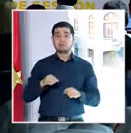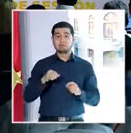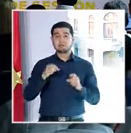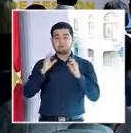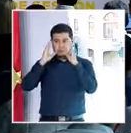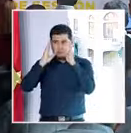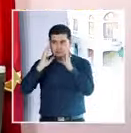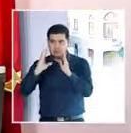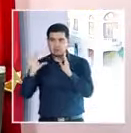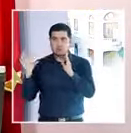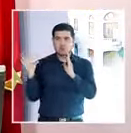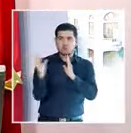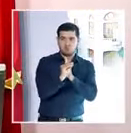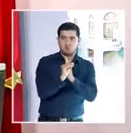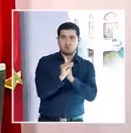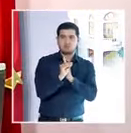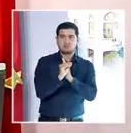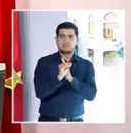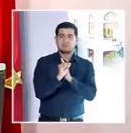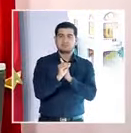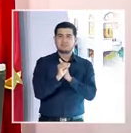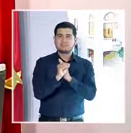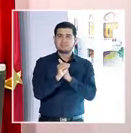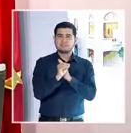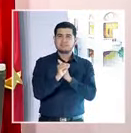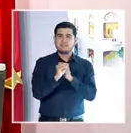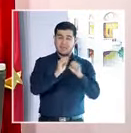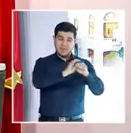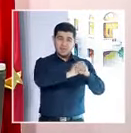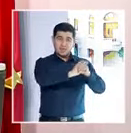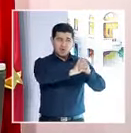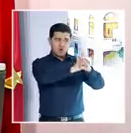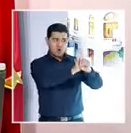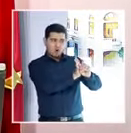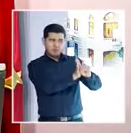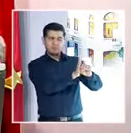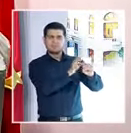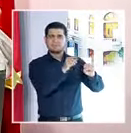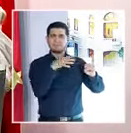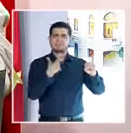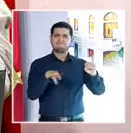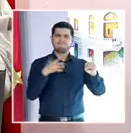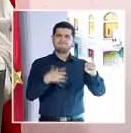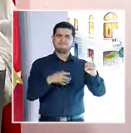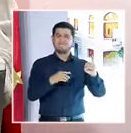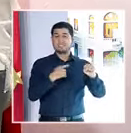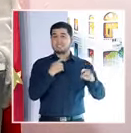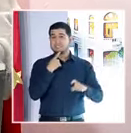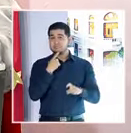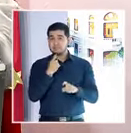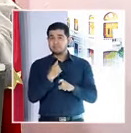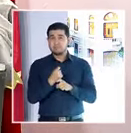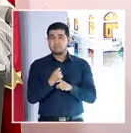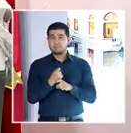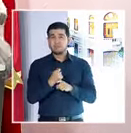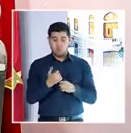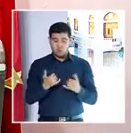nos significó la pandemia nos puso a prueba. Hoy nos sentimos